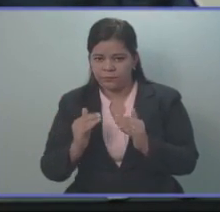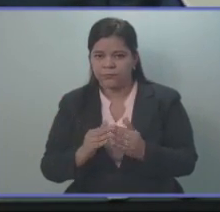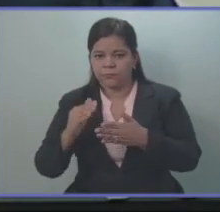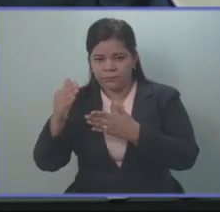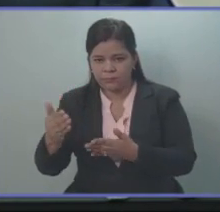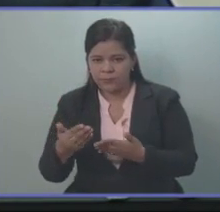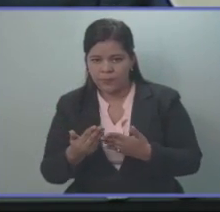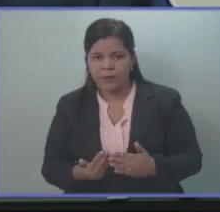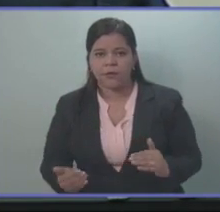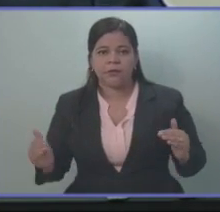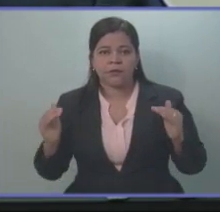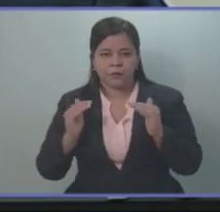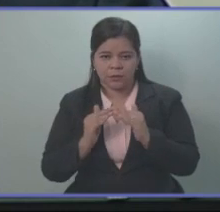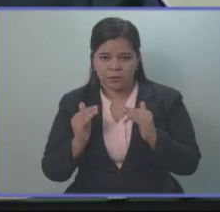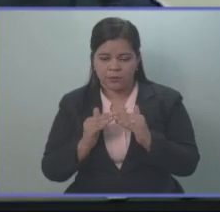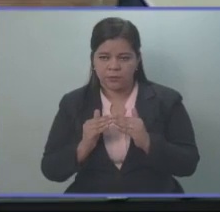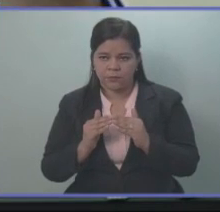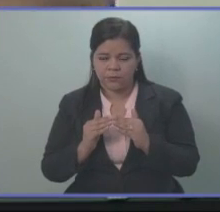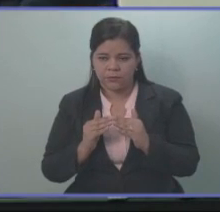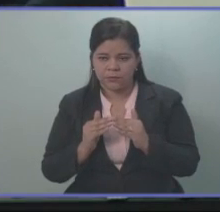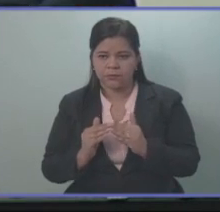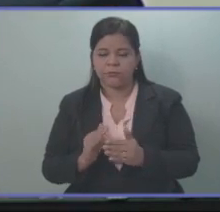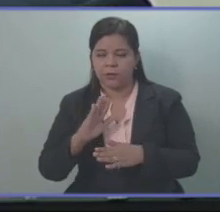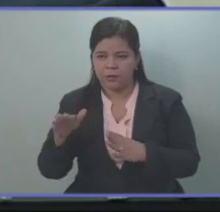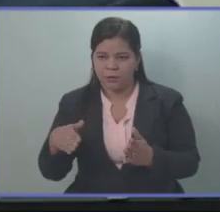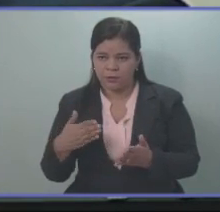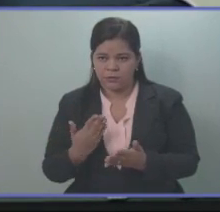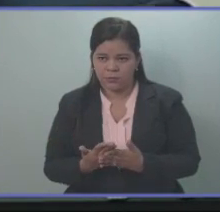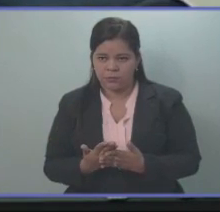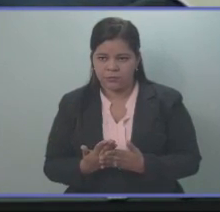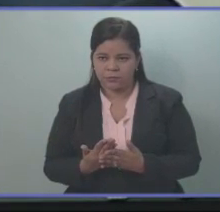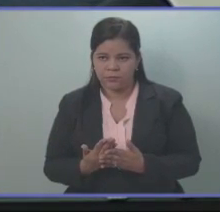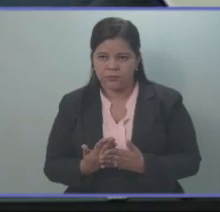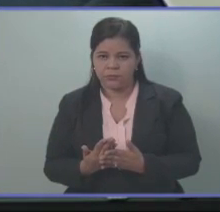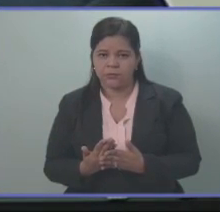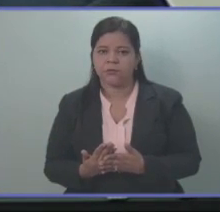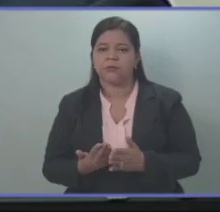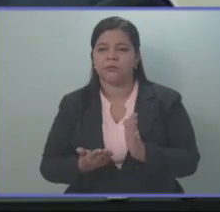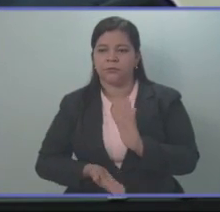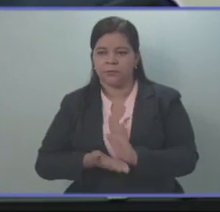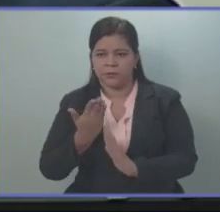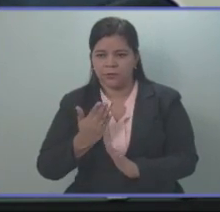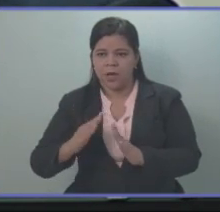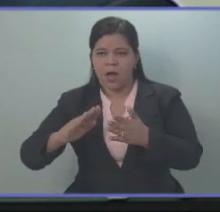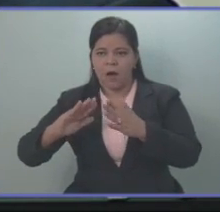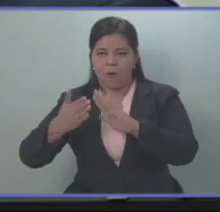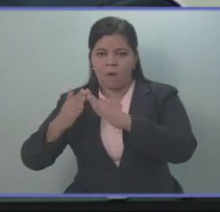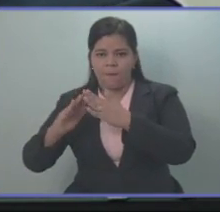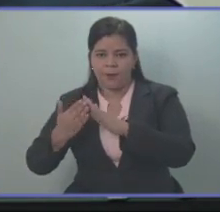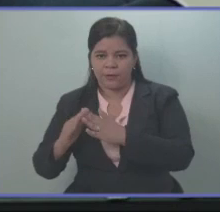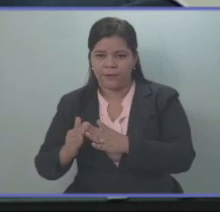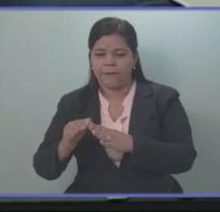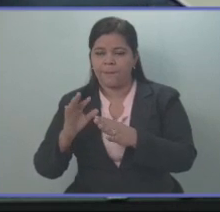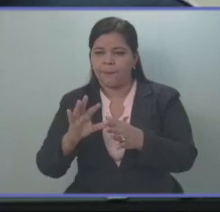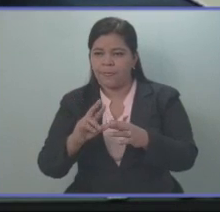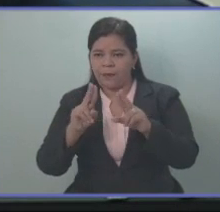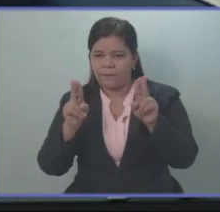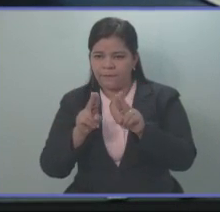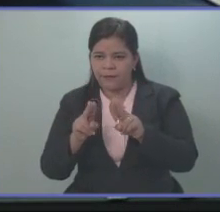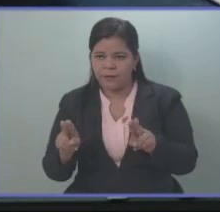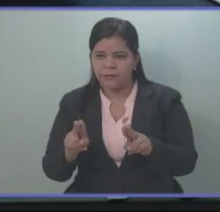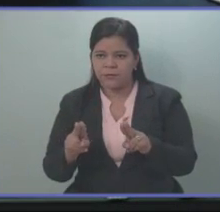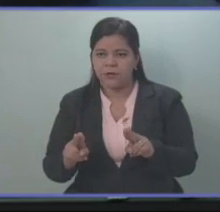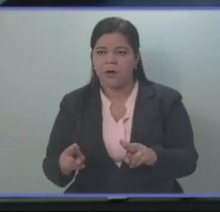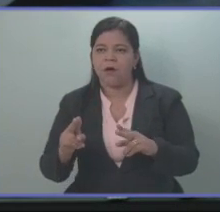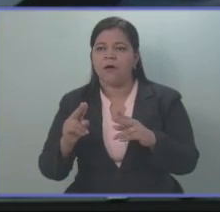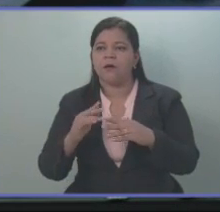cordial bienvenida para los miembros de la cooperativa, de la Federación de Cooperativas de